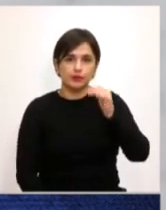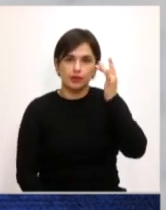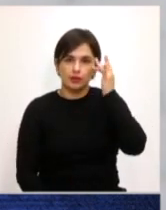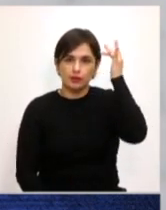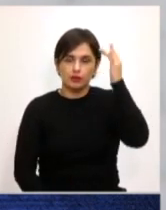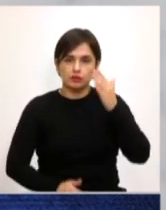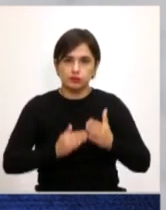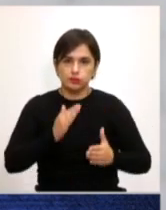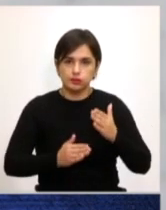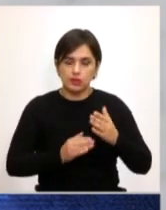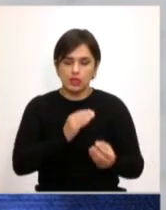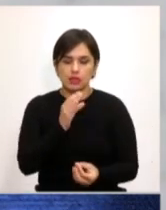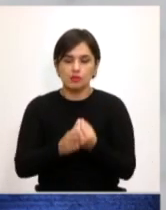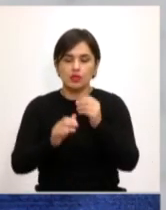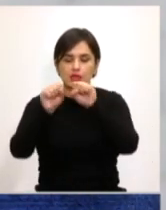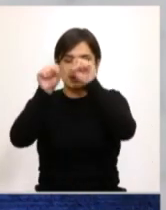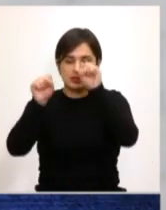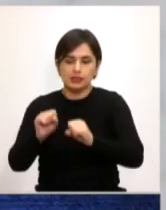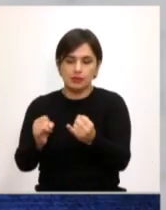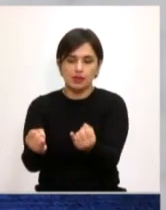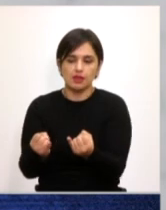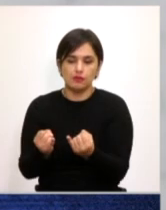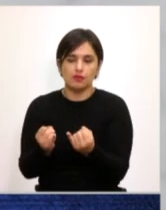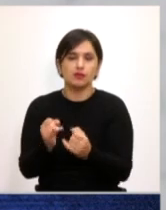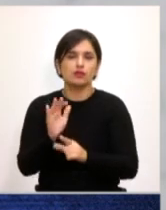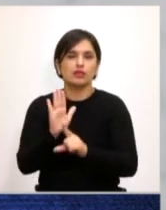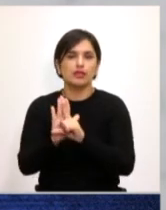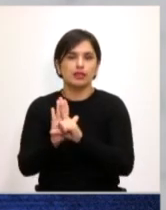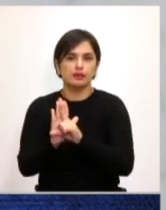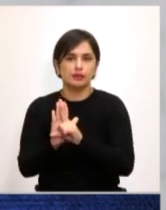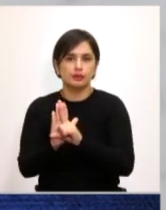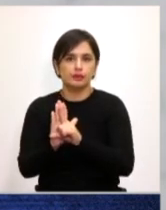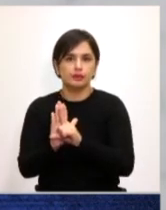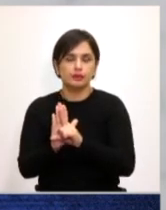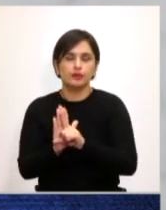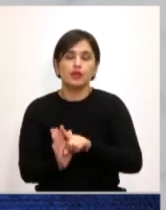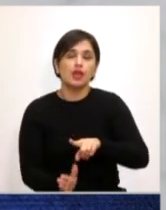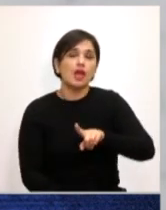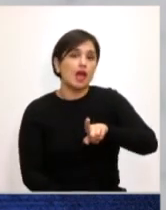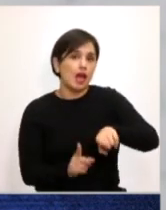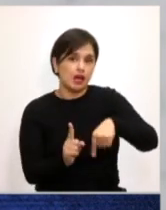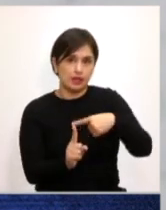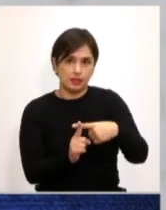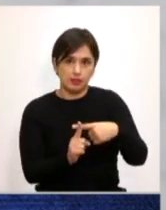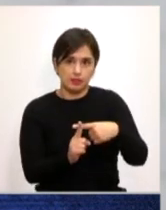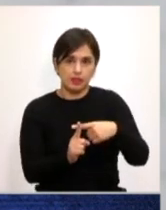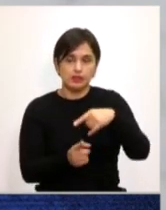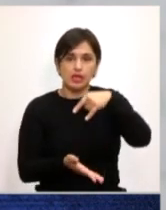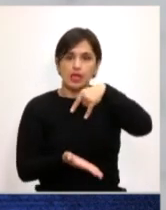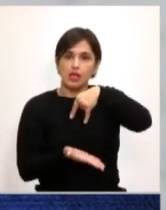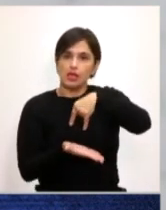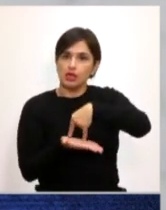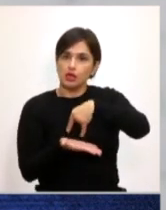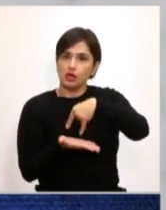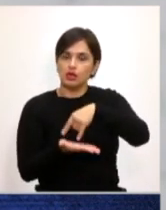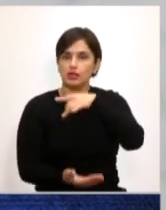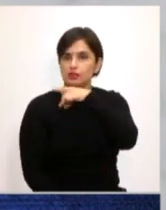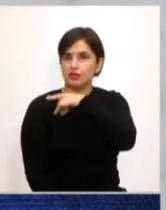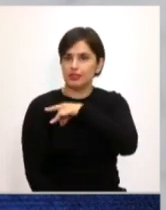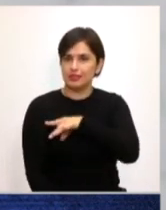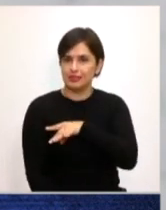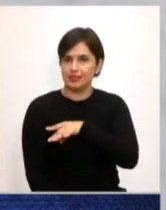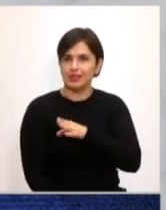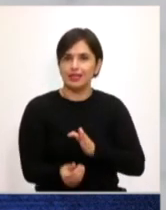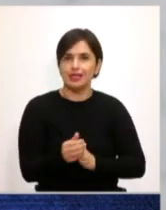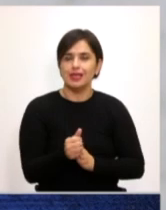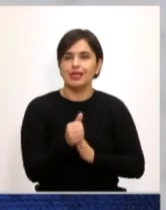modernizando nuestro sistema de información legislativa. Menciono además que el Congreso Nacional de Chile